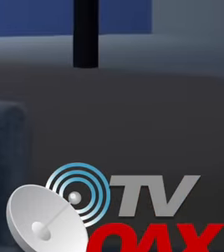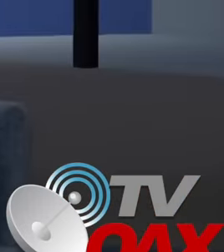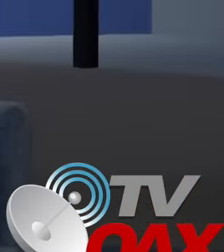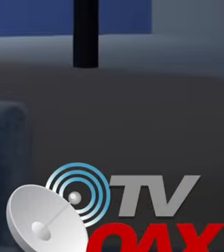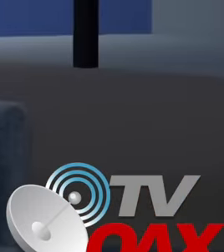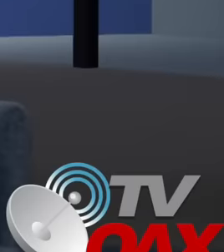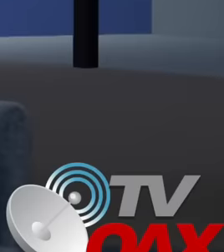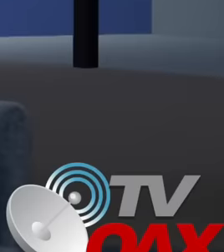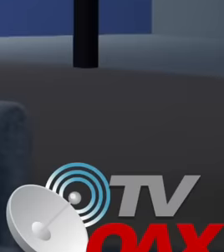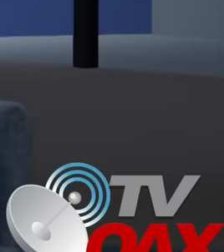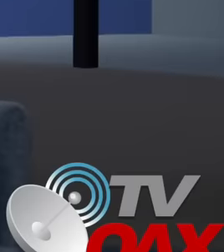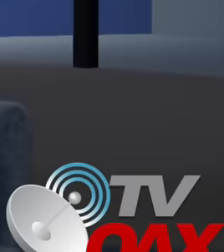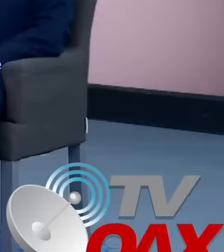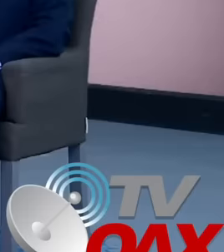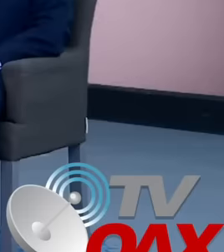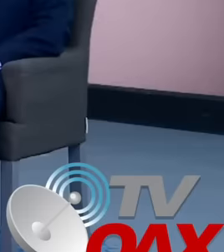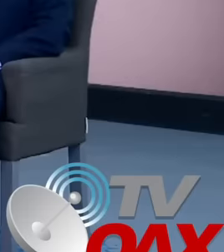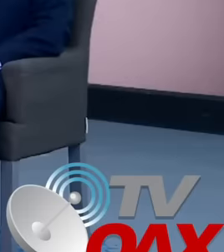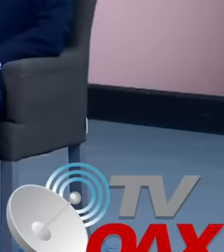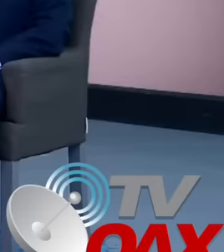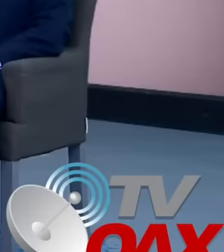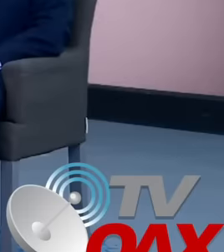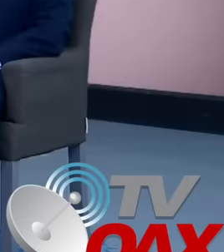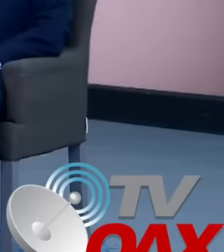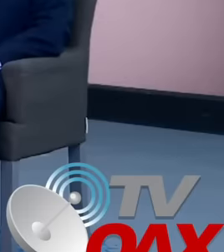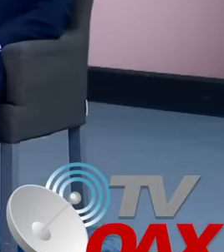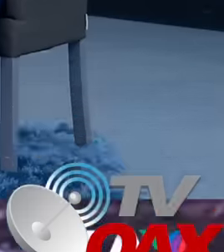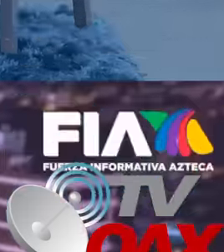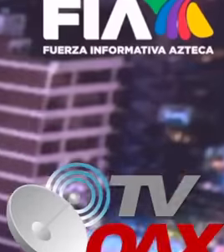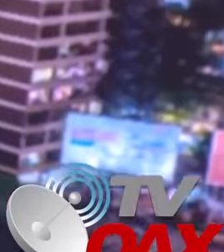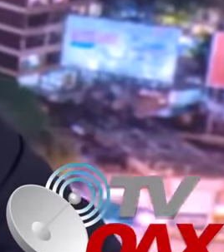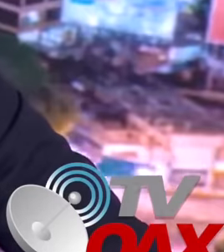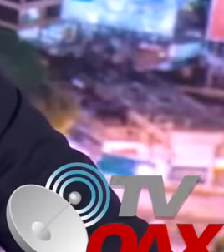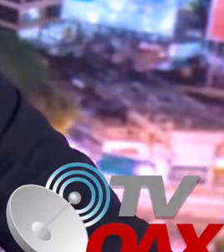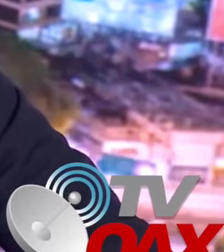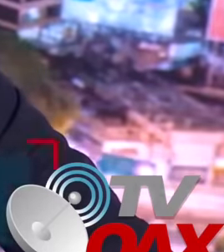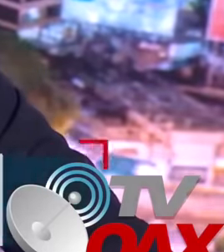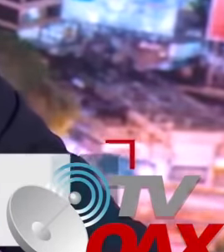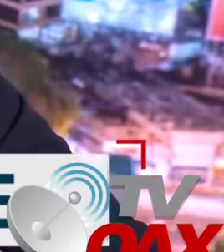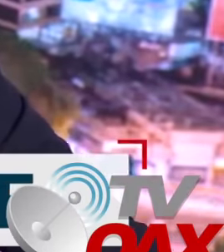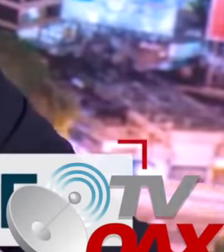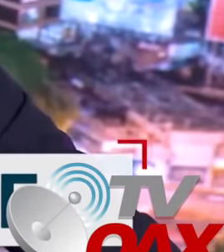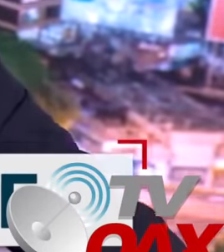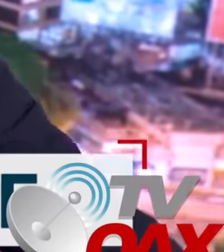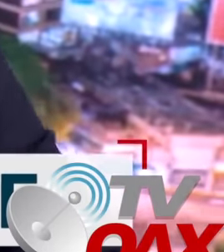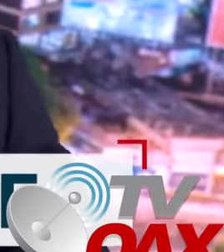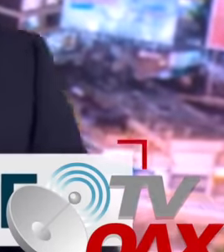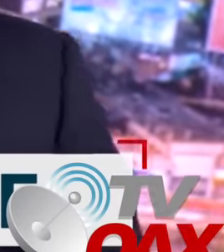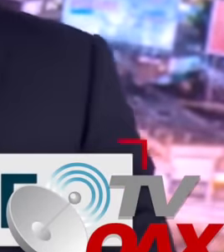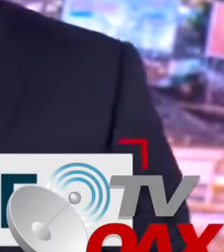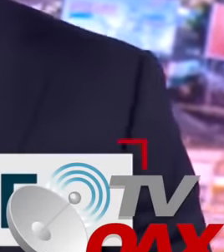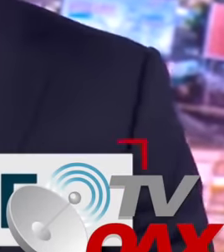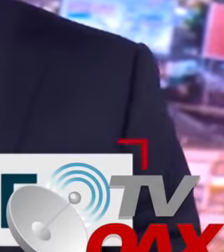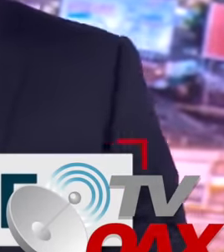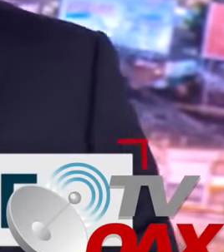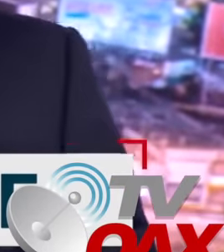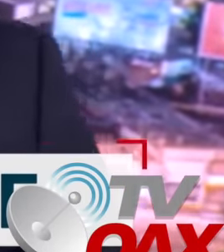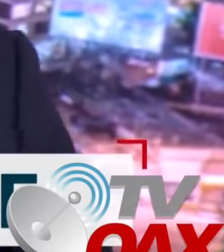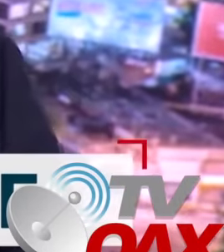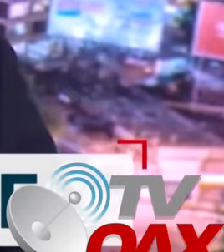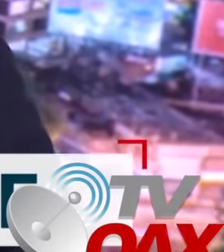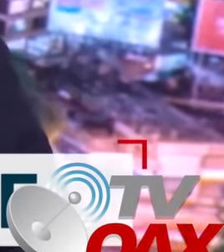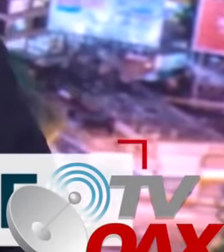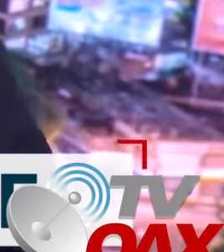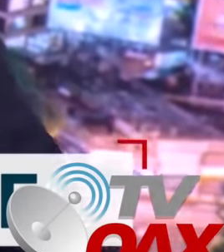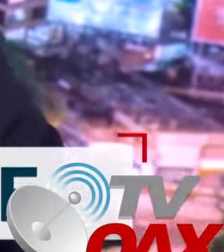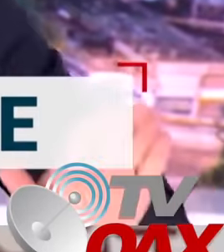medios supuestamente informativos están en bancarrota e iniciando una guerra sucia contra el gobierno de